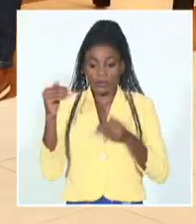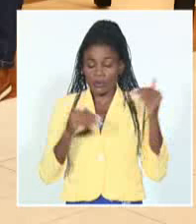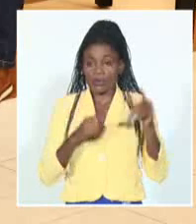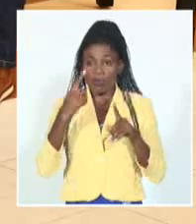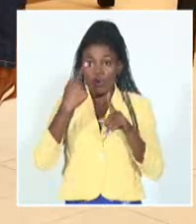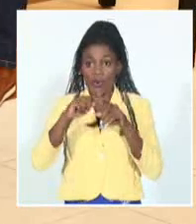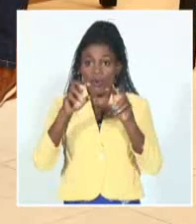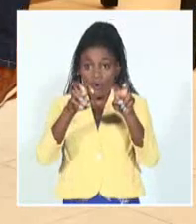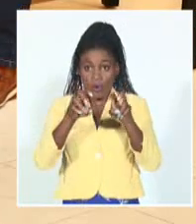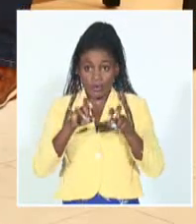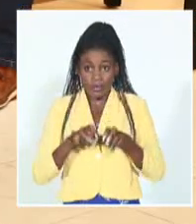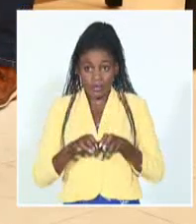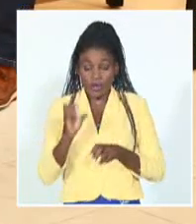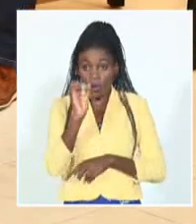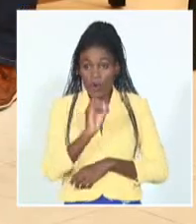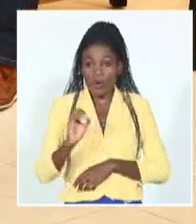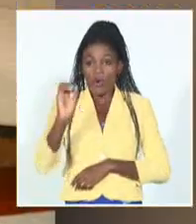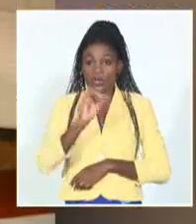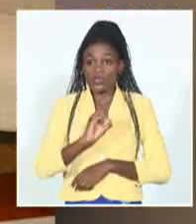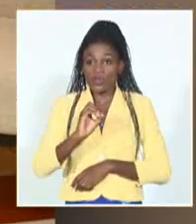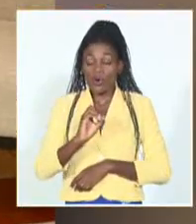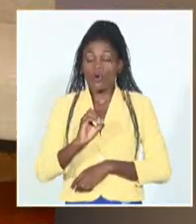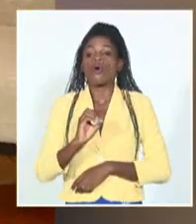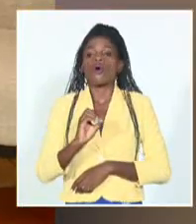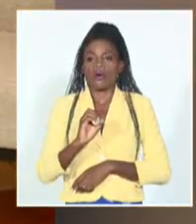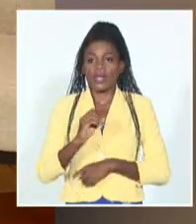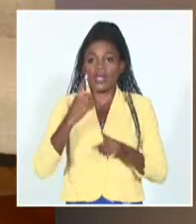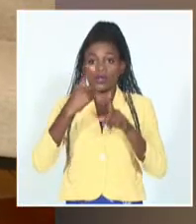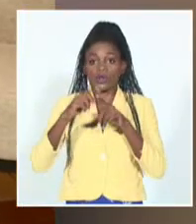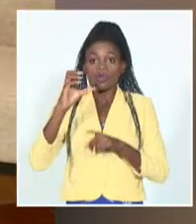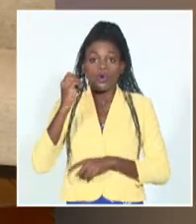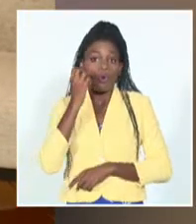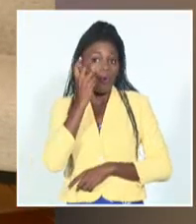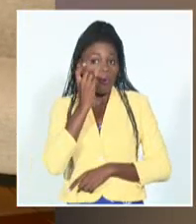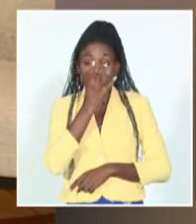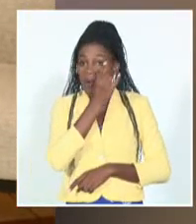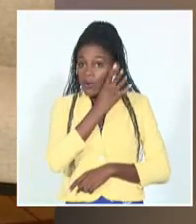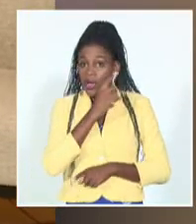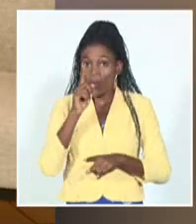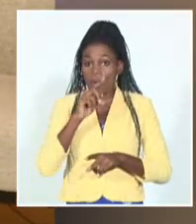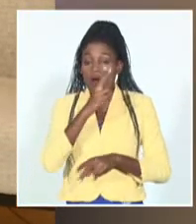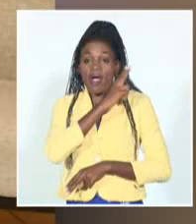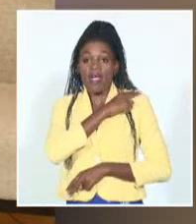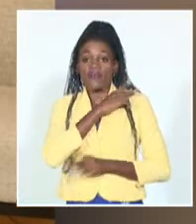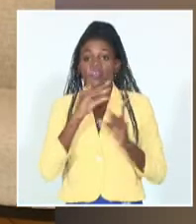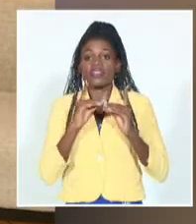el secretario de Organización del Comité Central, Roberto Morales Ojeda, y el jefe del Departamento de